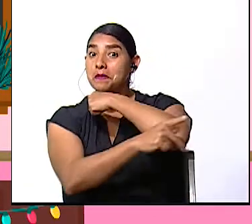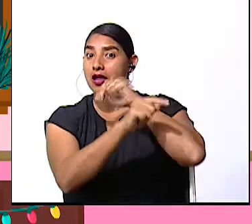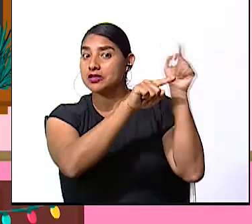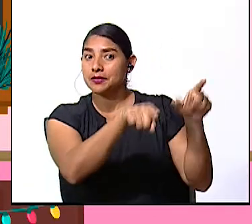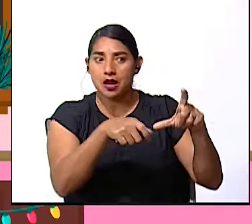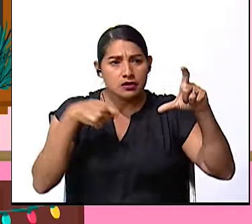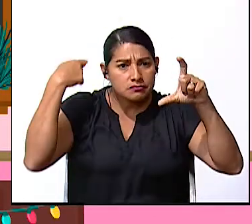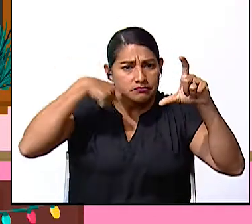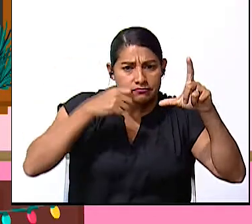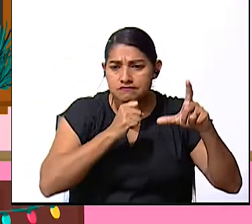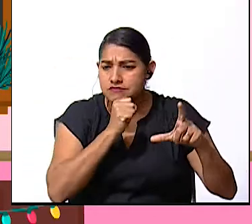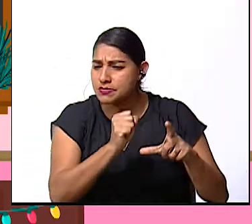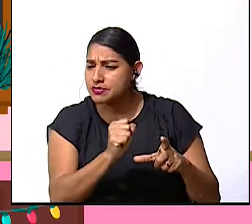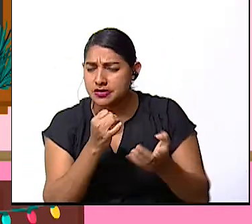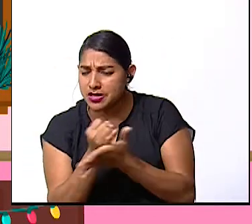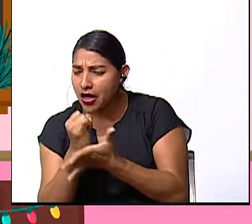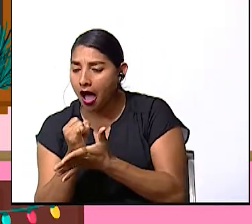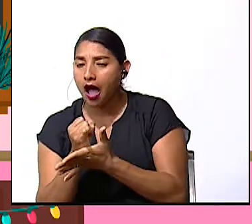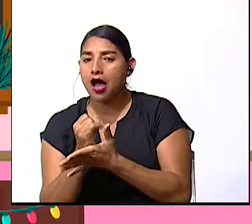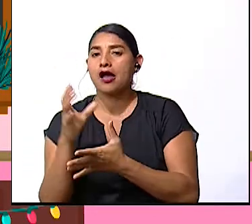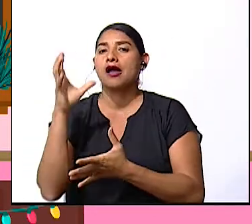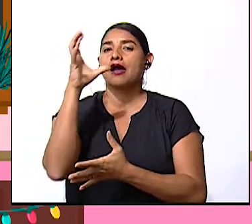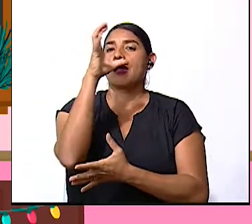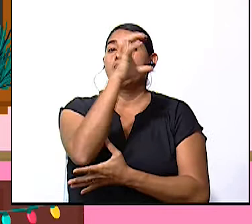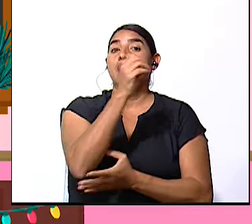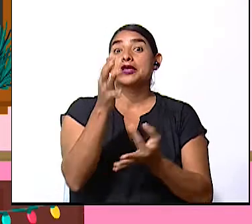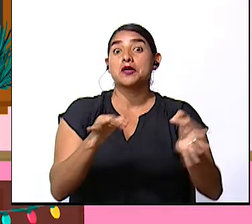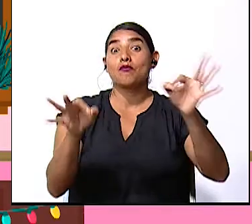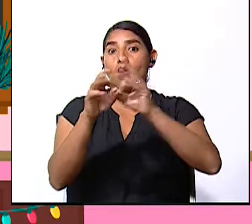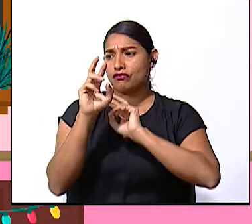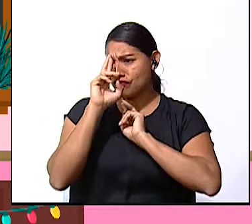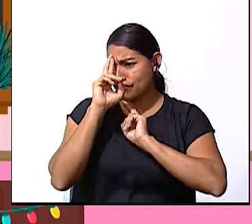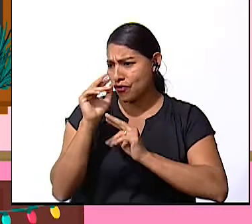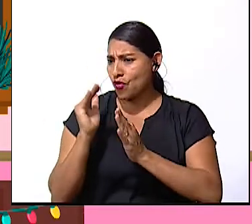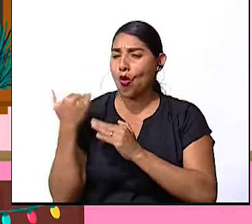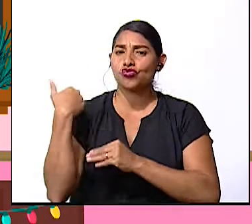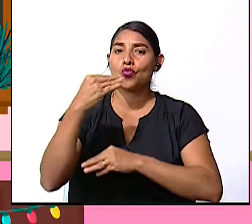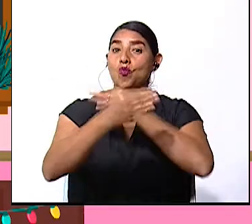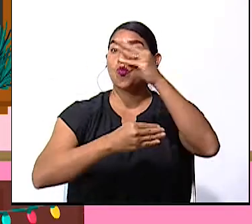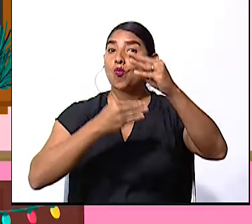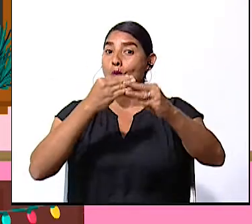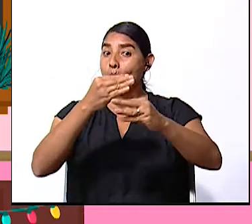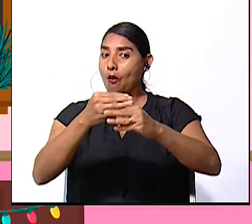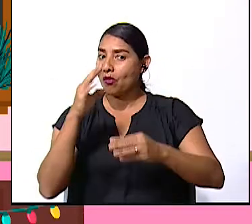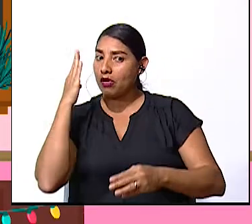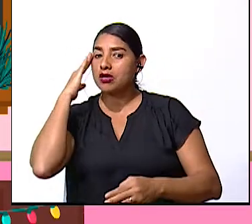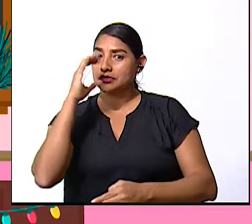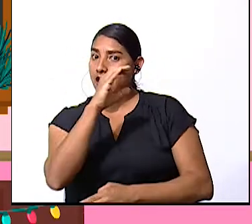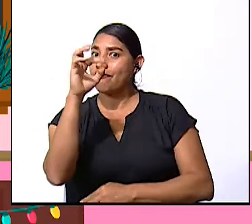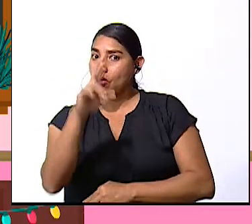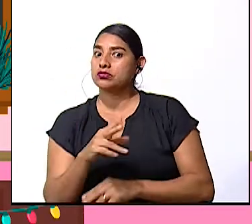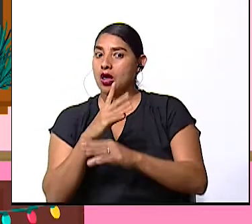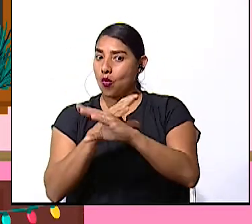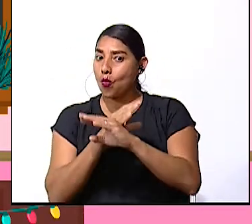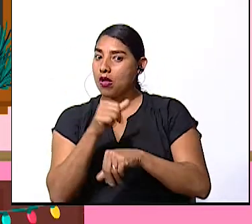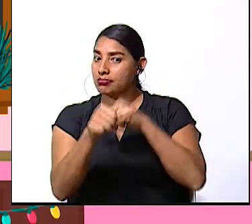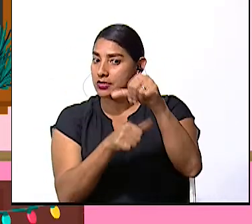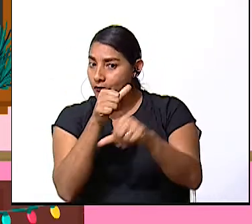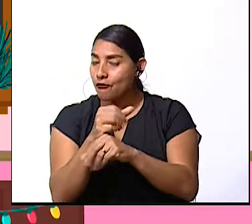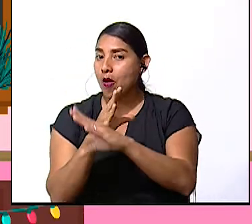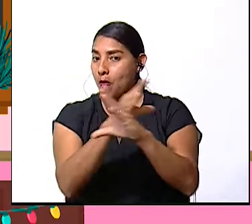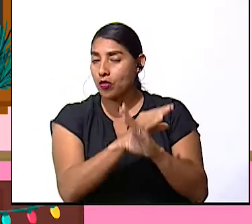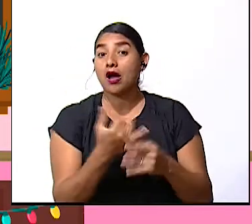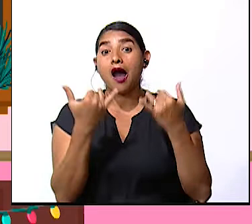países, para que ustedes vean la importancia y reconocimiento que tenemos nosotros a nivel mundial. Muy bien, en nuestro país actualmente